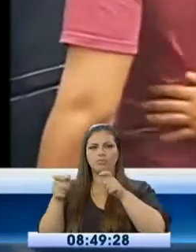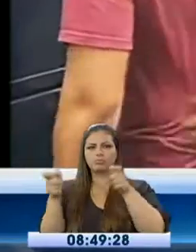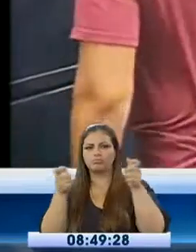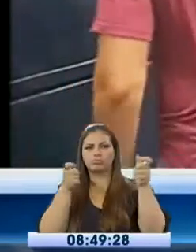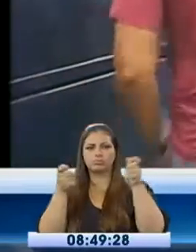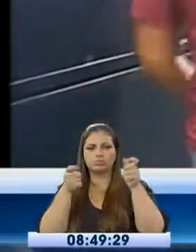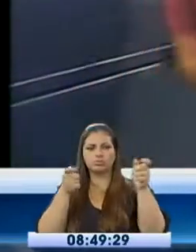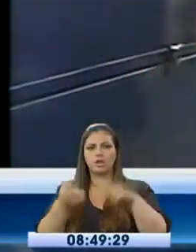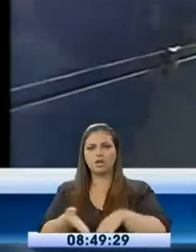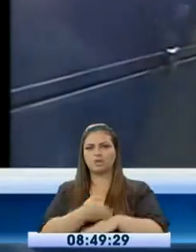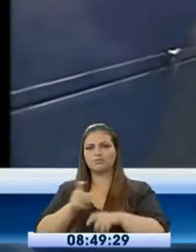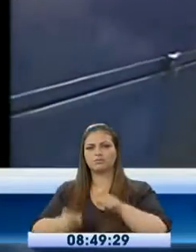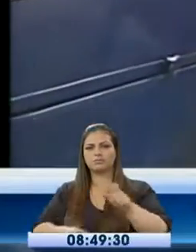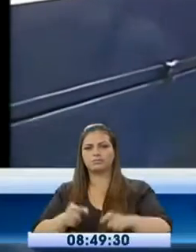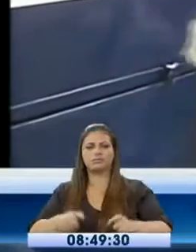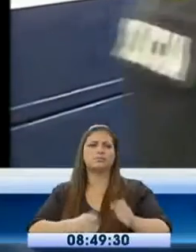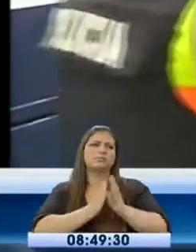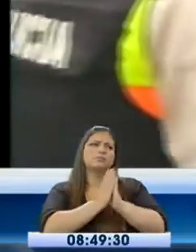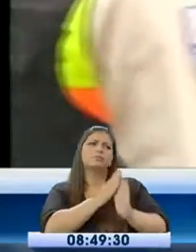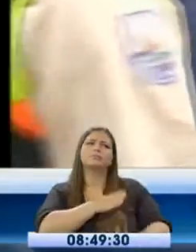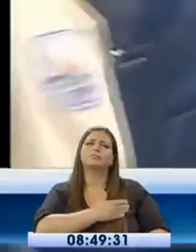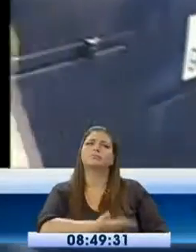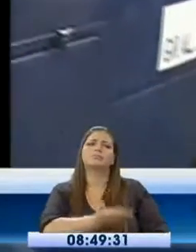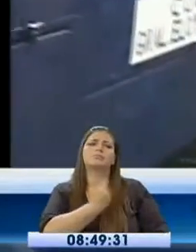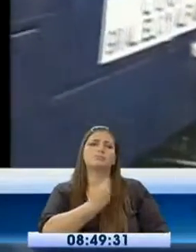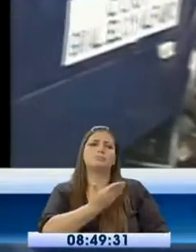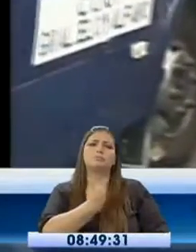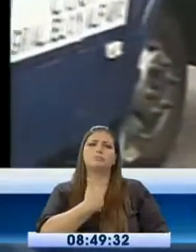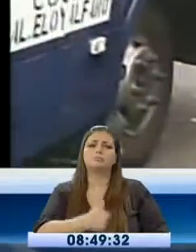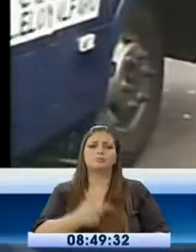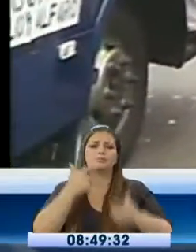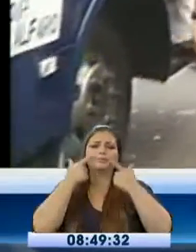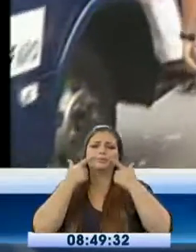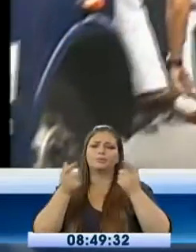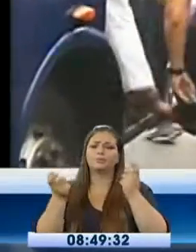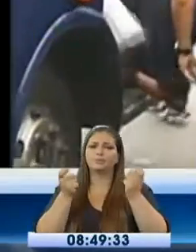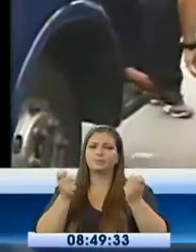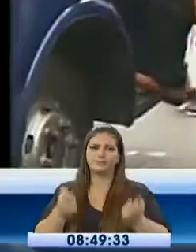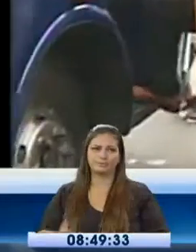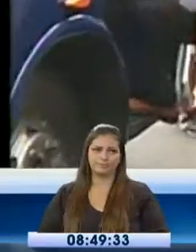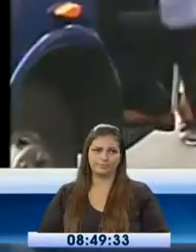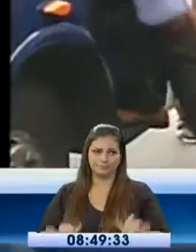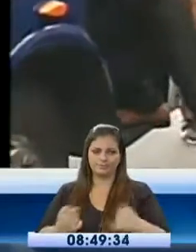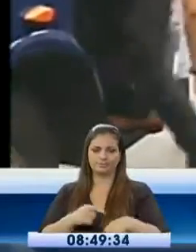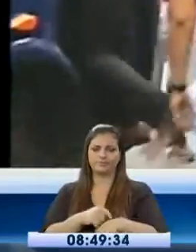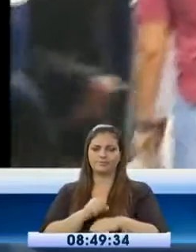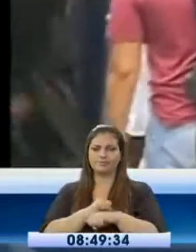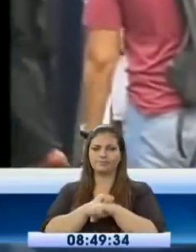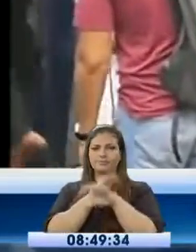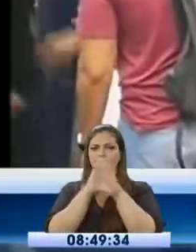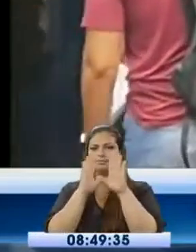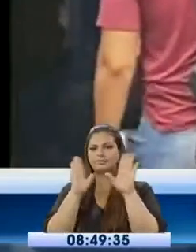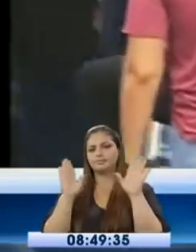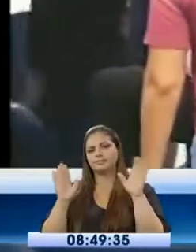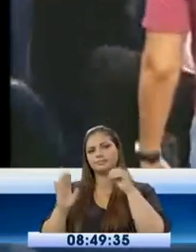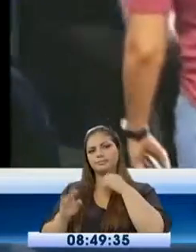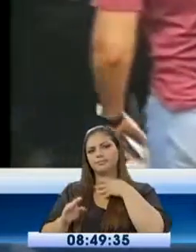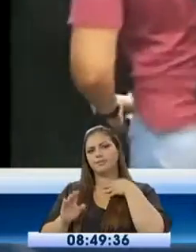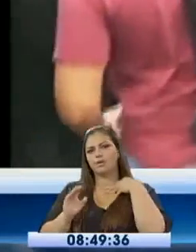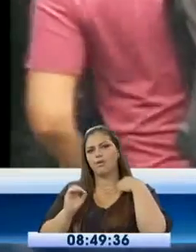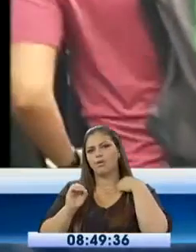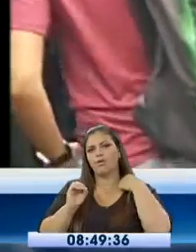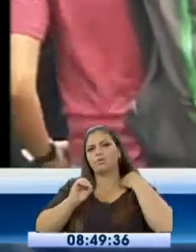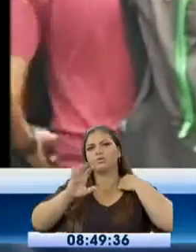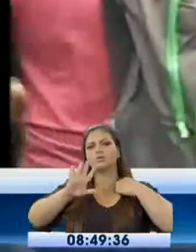este tipo de revisiones a estas horas de la mañana. A estas horas y también más o menos tipo 5 o 6 de la